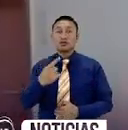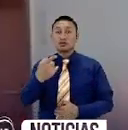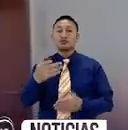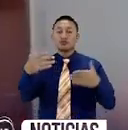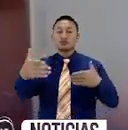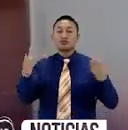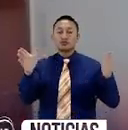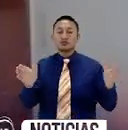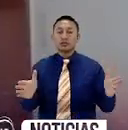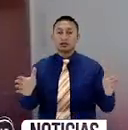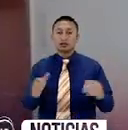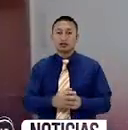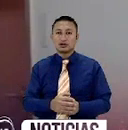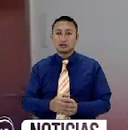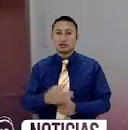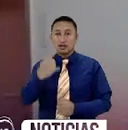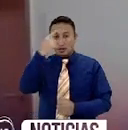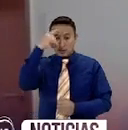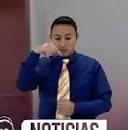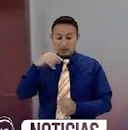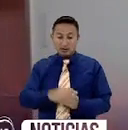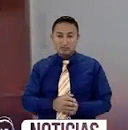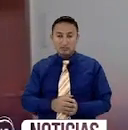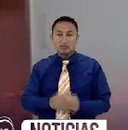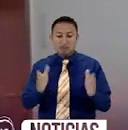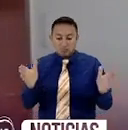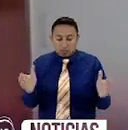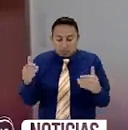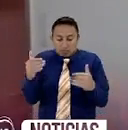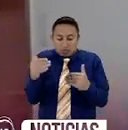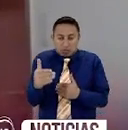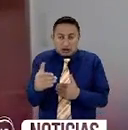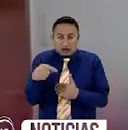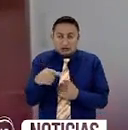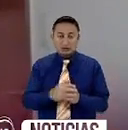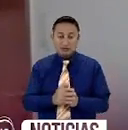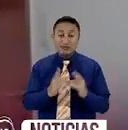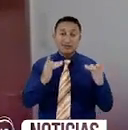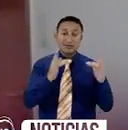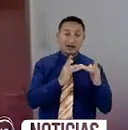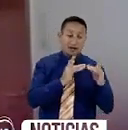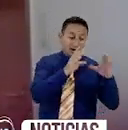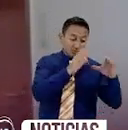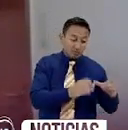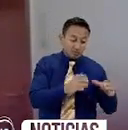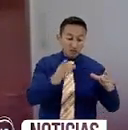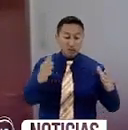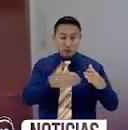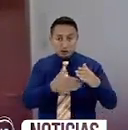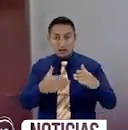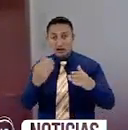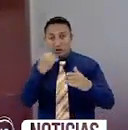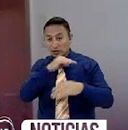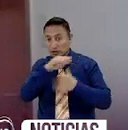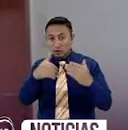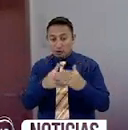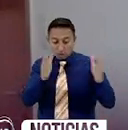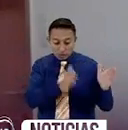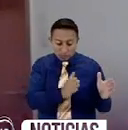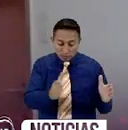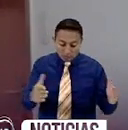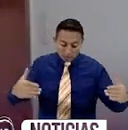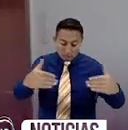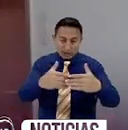donde sabes lo que significa un monoambiente es un lugar pequeño donde está en en un mismo espacio la cama la cocina todo